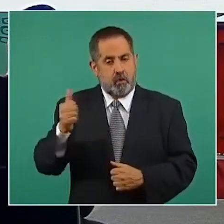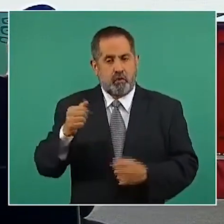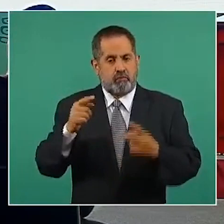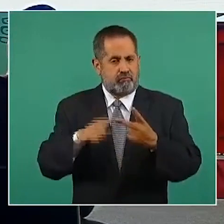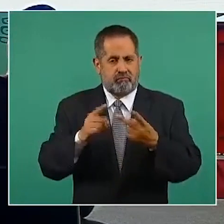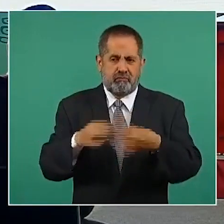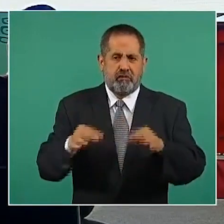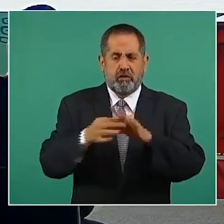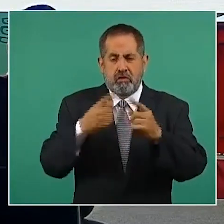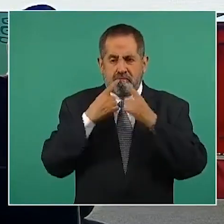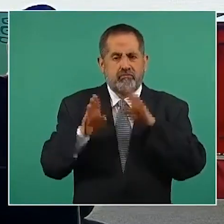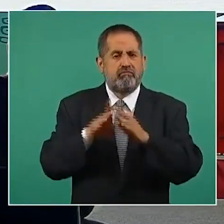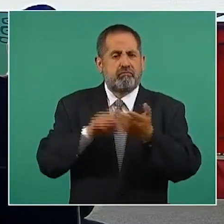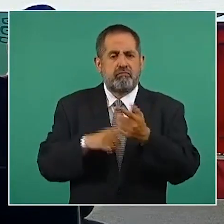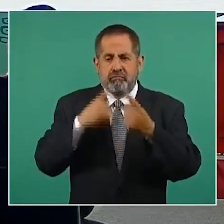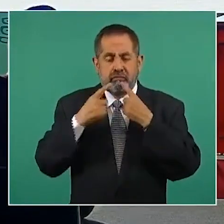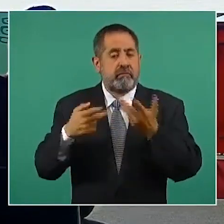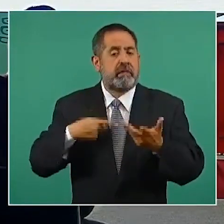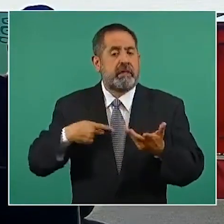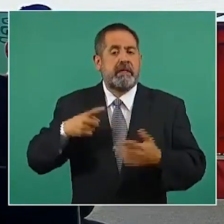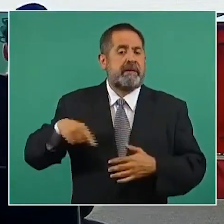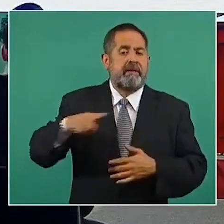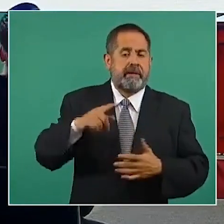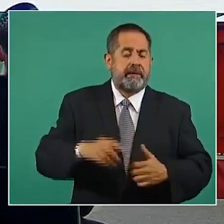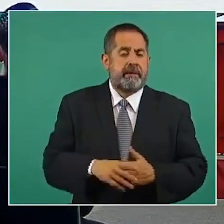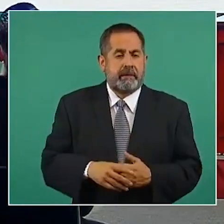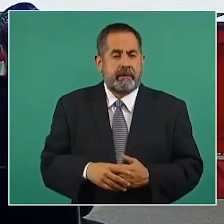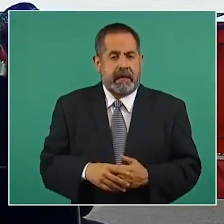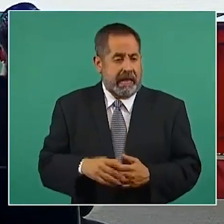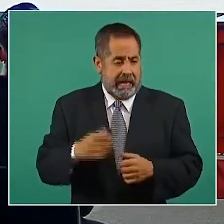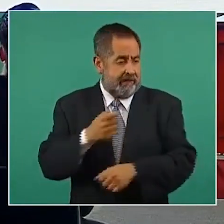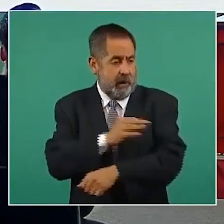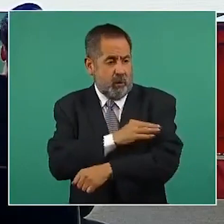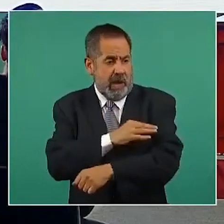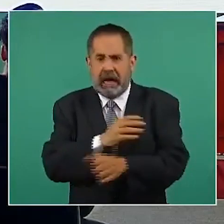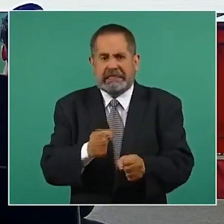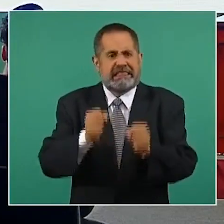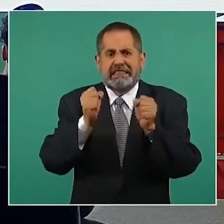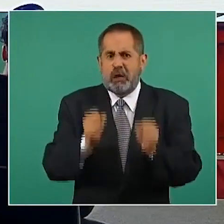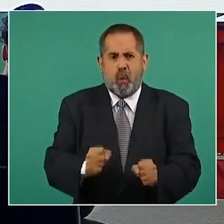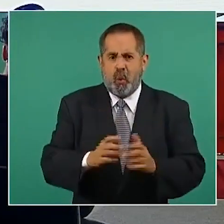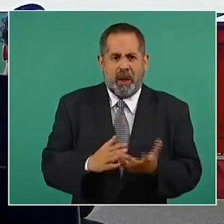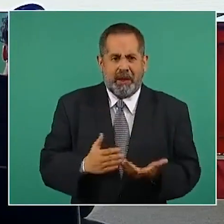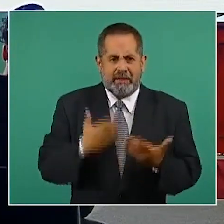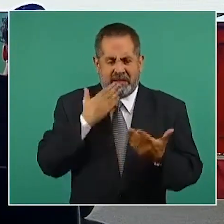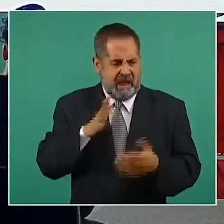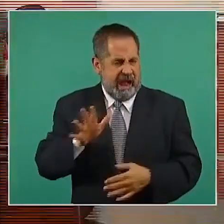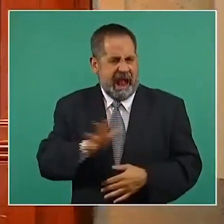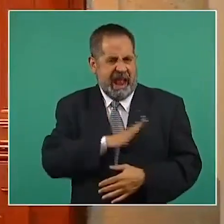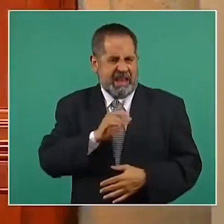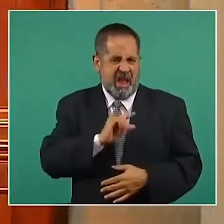creemos que es muy importante también de comunicación hacia las personas son seguras, son de alta